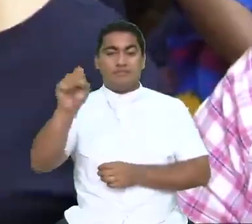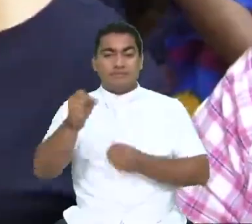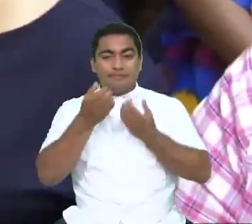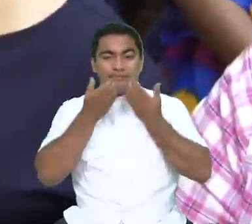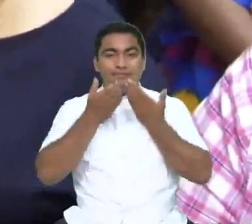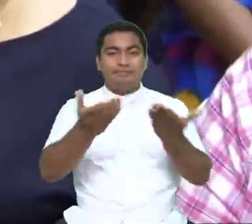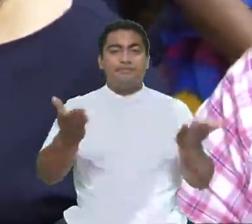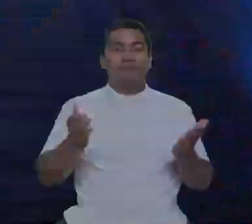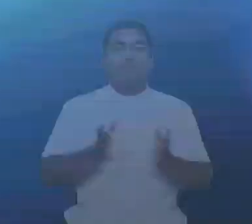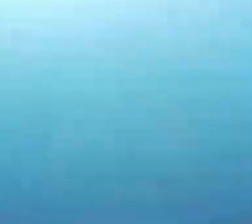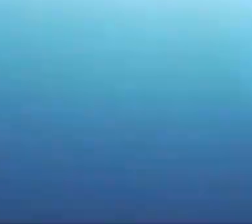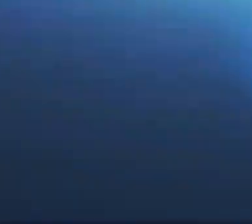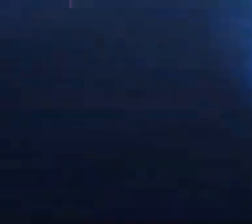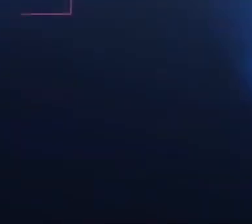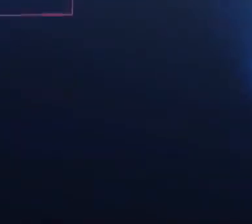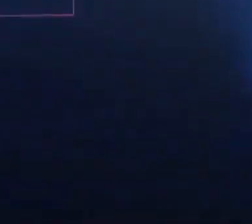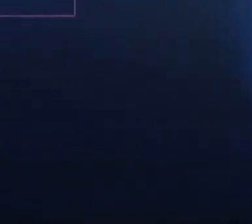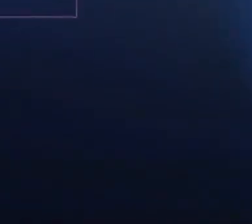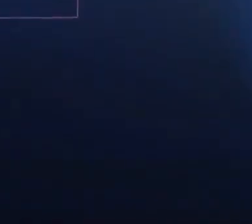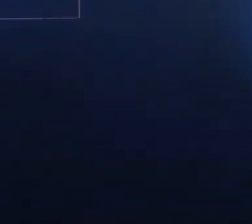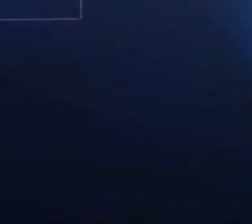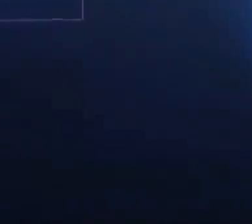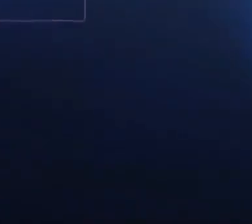Vanessa Paz.